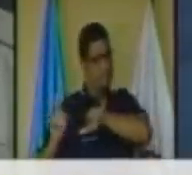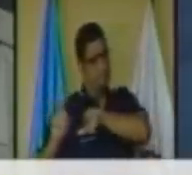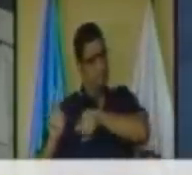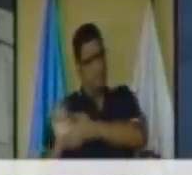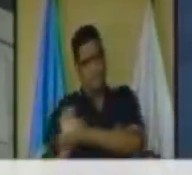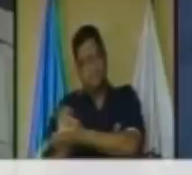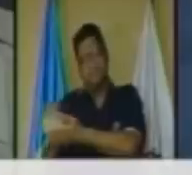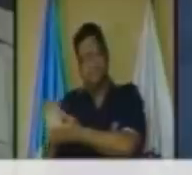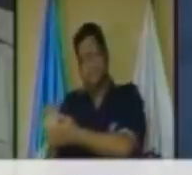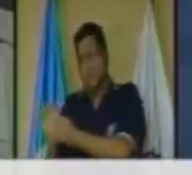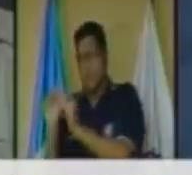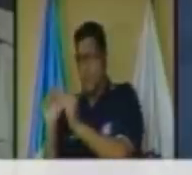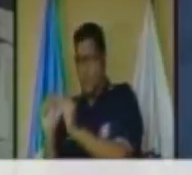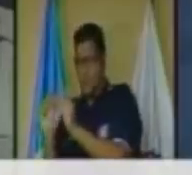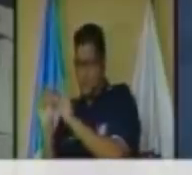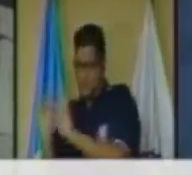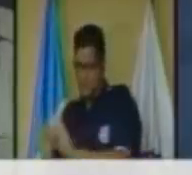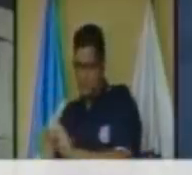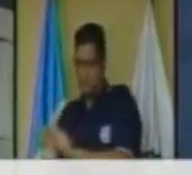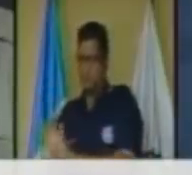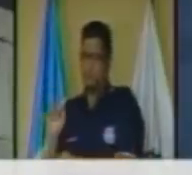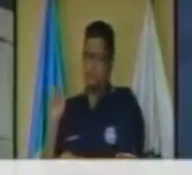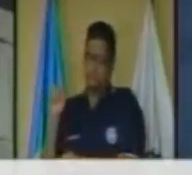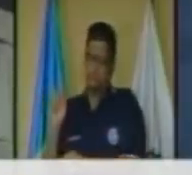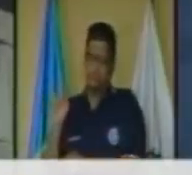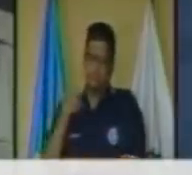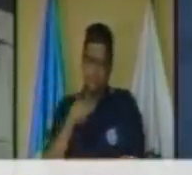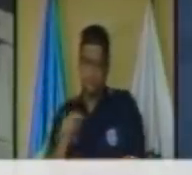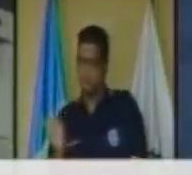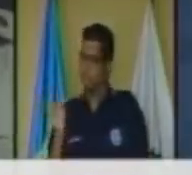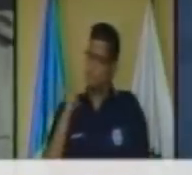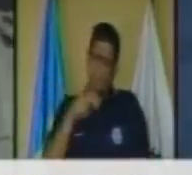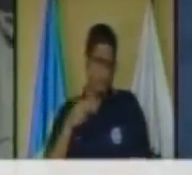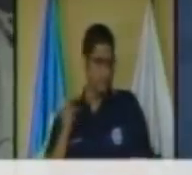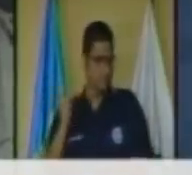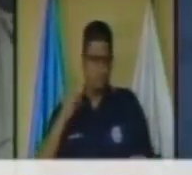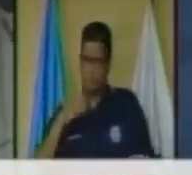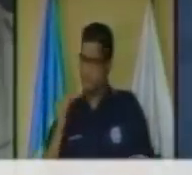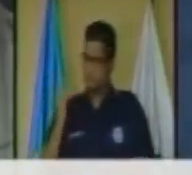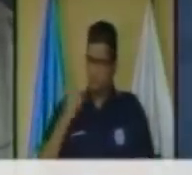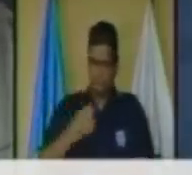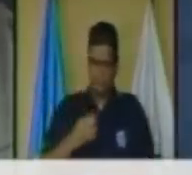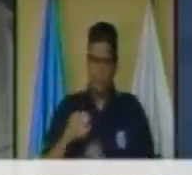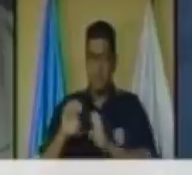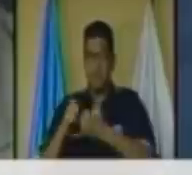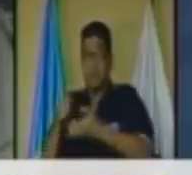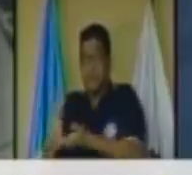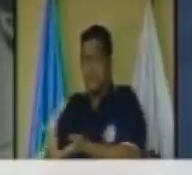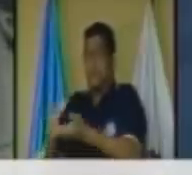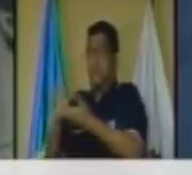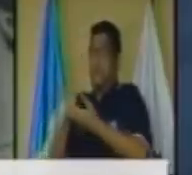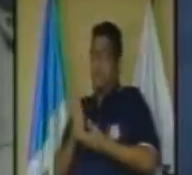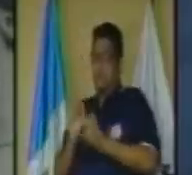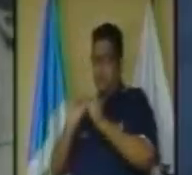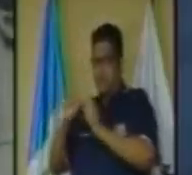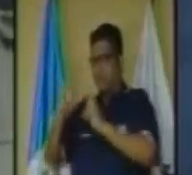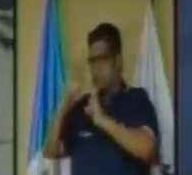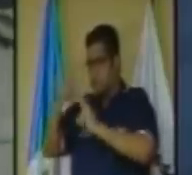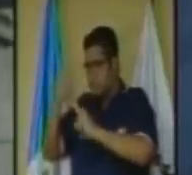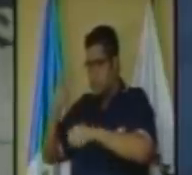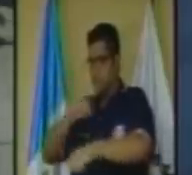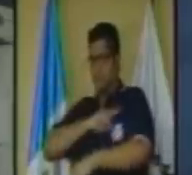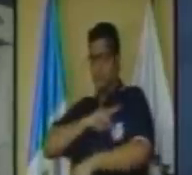ingresar para la demanda de sus servicios. Esto nos va a permitir cumplir las disposiciones del señor presidente y